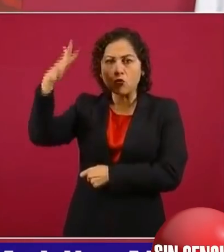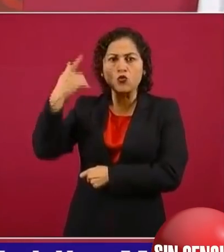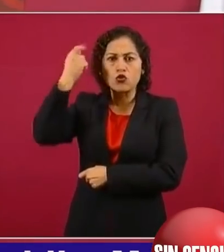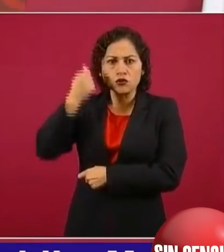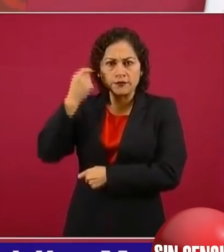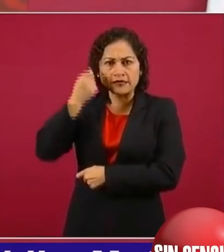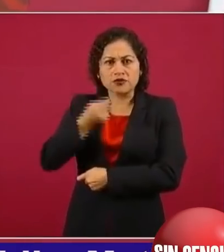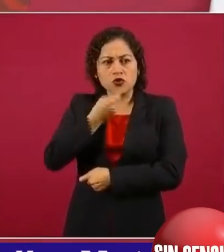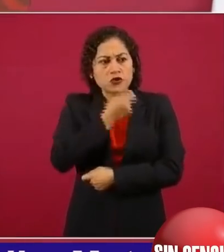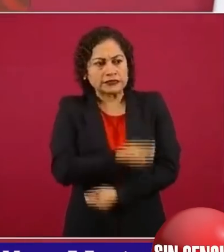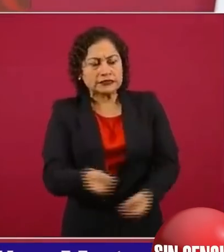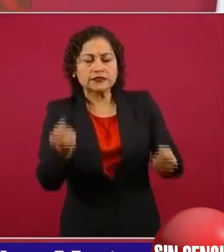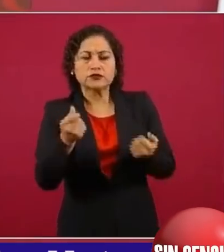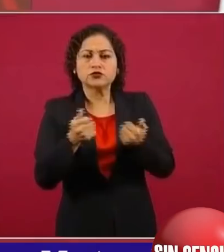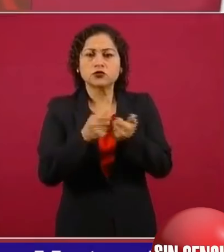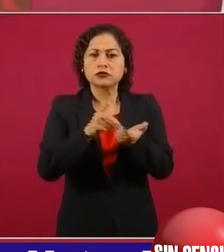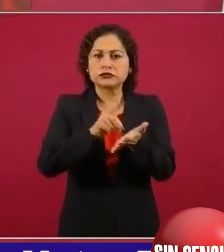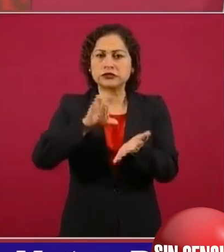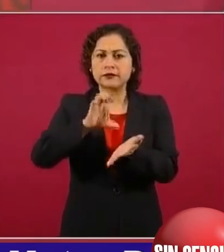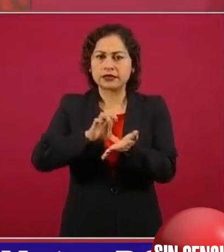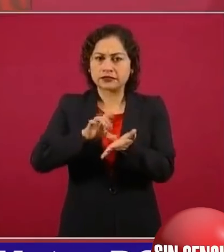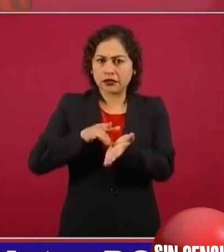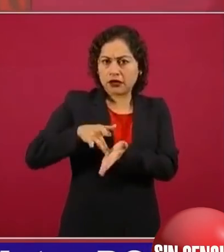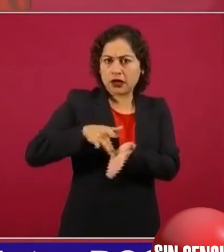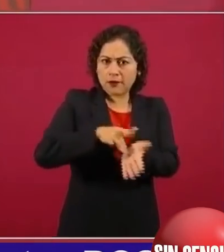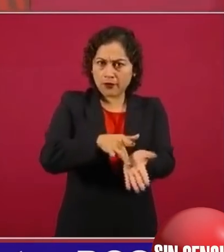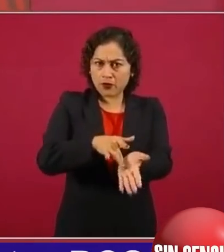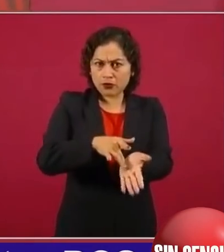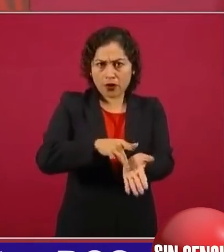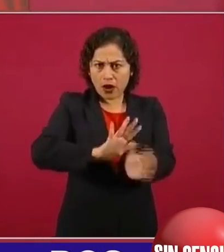a niños con discapacidad,